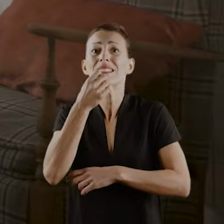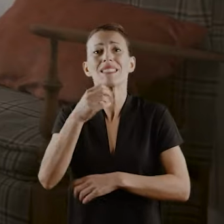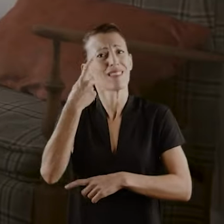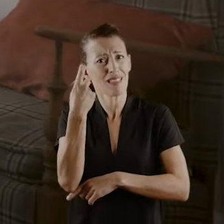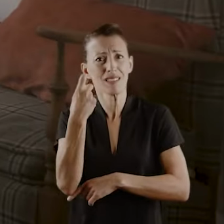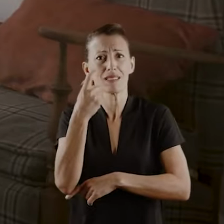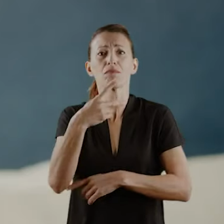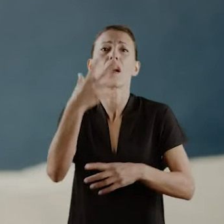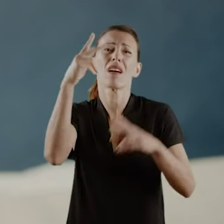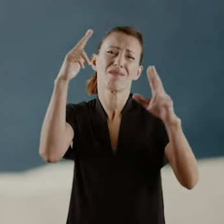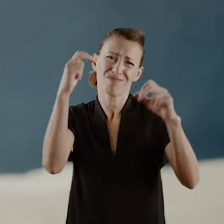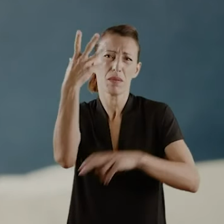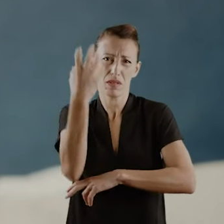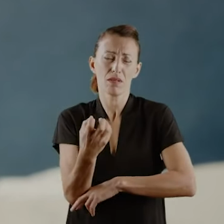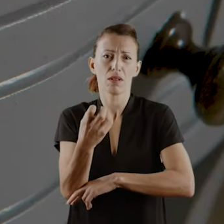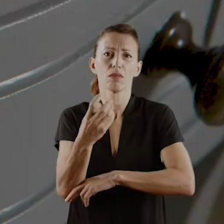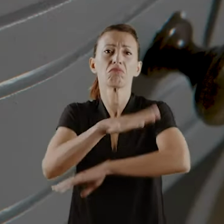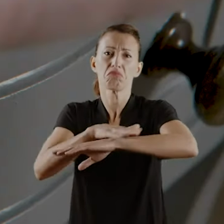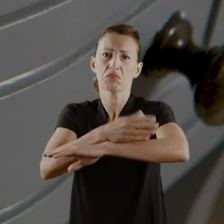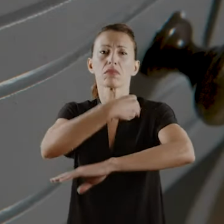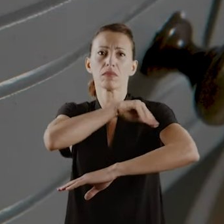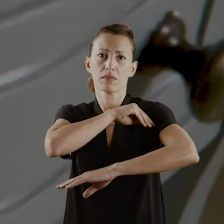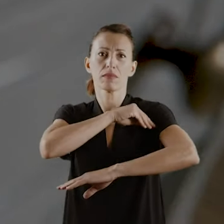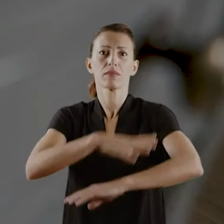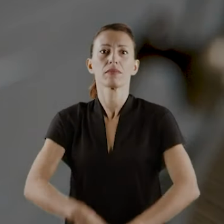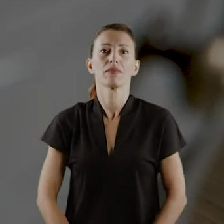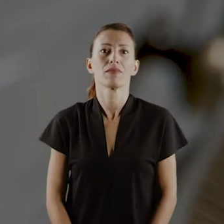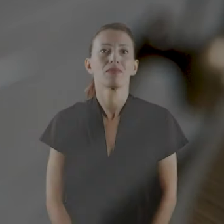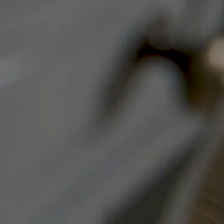de funcionar cuando de verdad los necesitas. Antibióticos, tómatelos en serio. Gobierno de España.